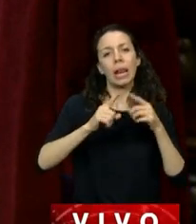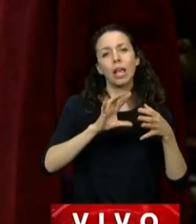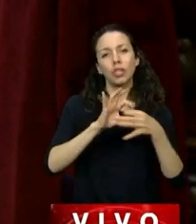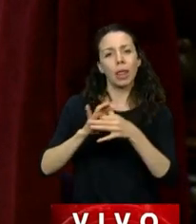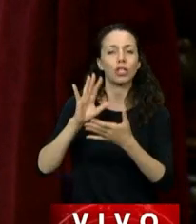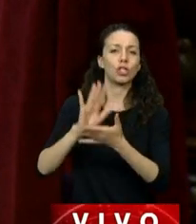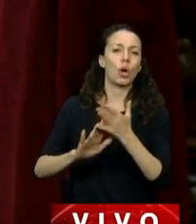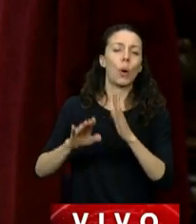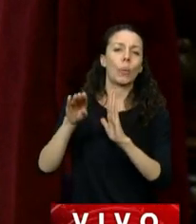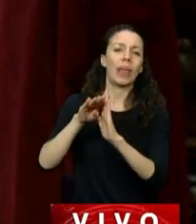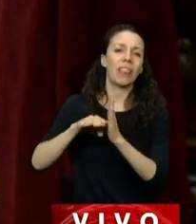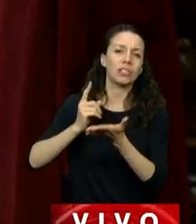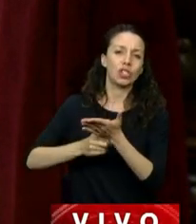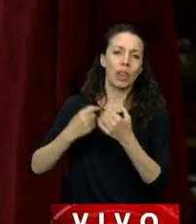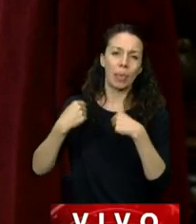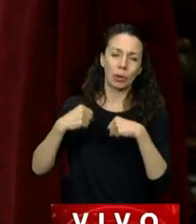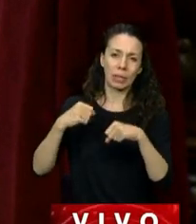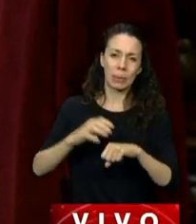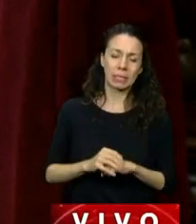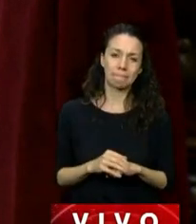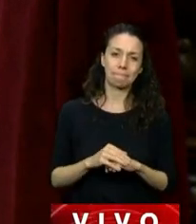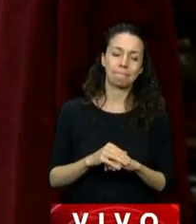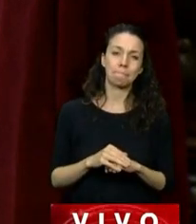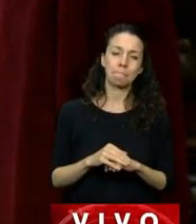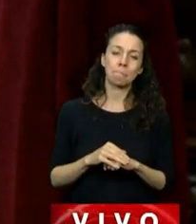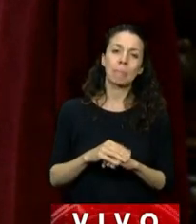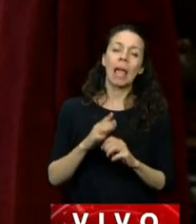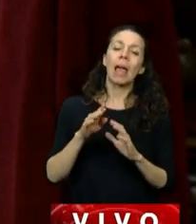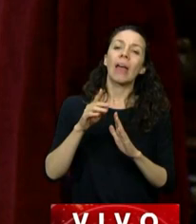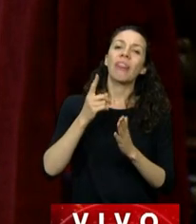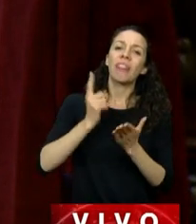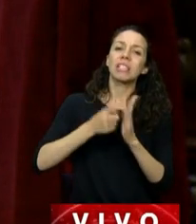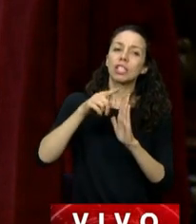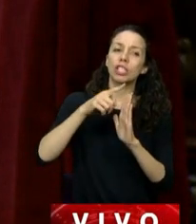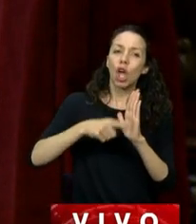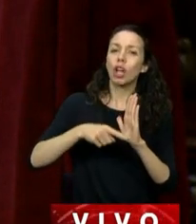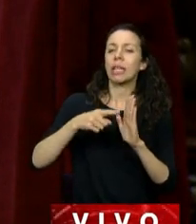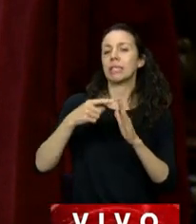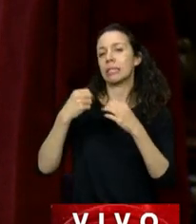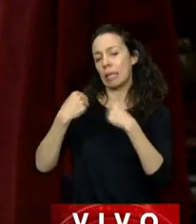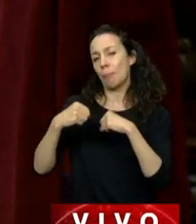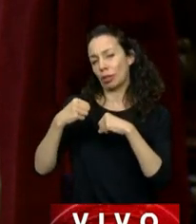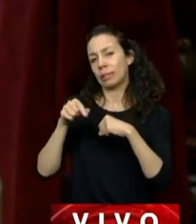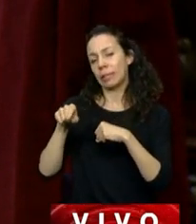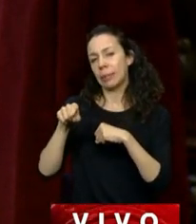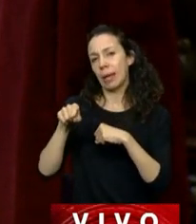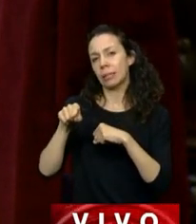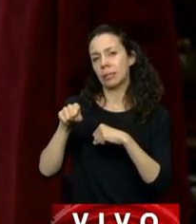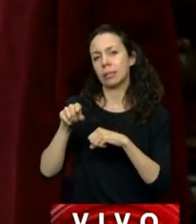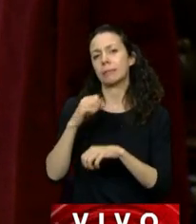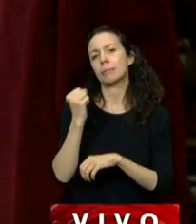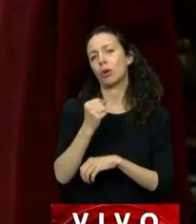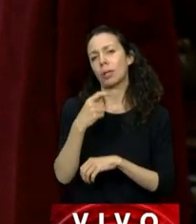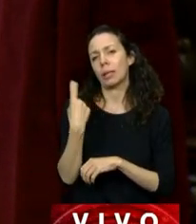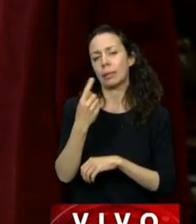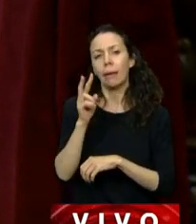deportiva. Sin duda que la política deportiva es importante destacar que eso no